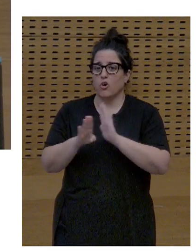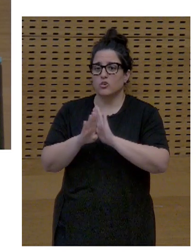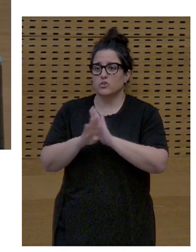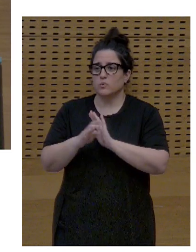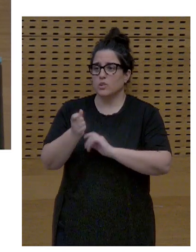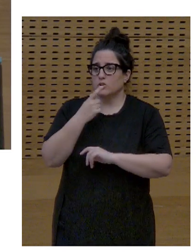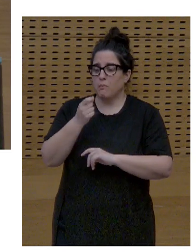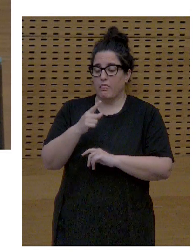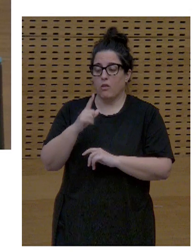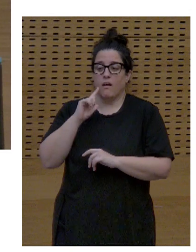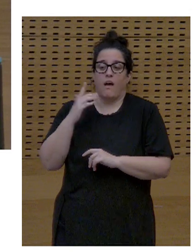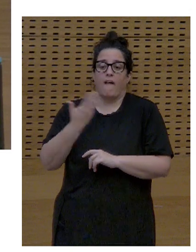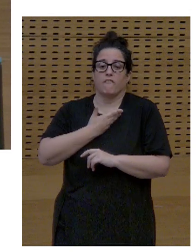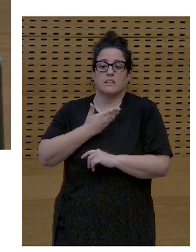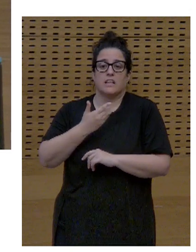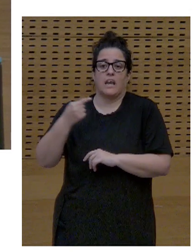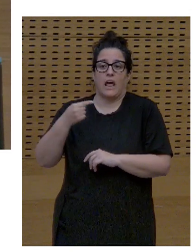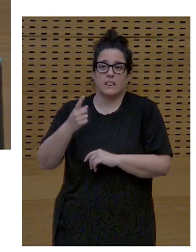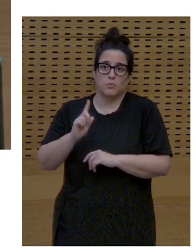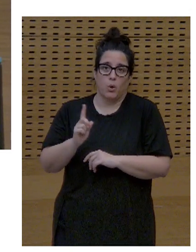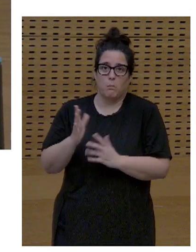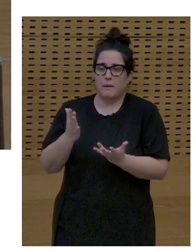creo que mal no hacen, pero vamos, tampoco creo que...